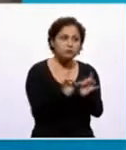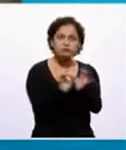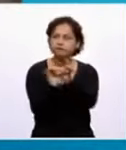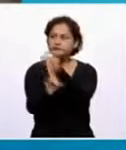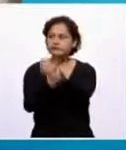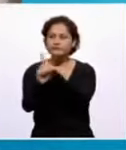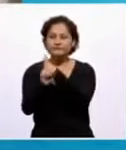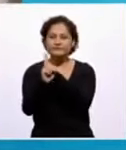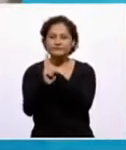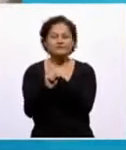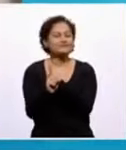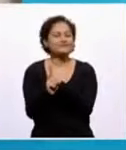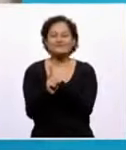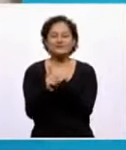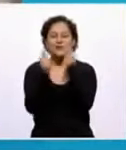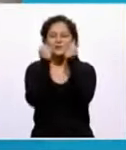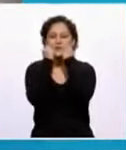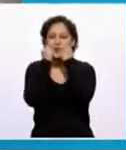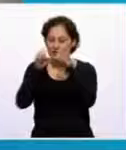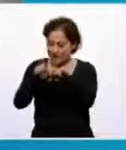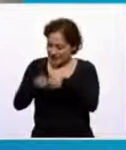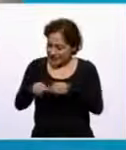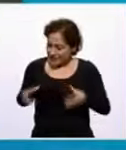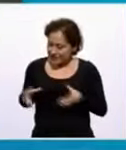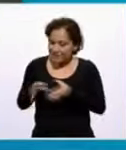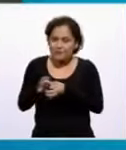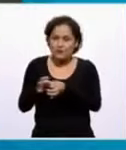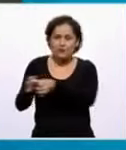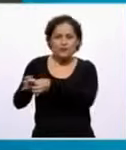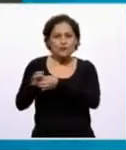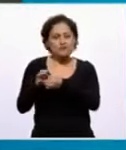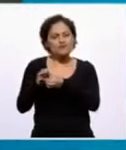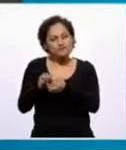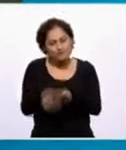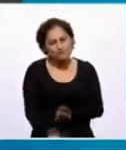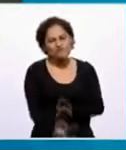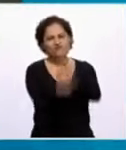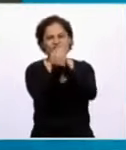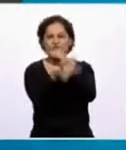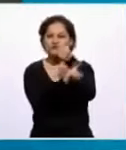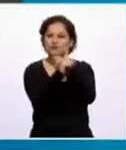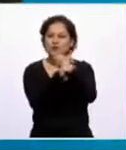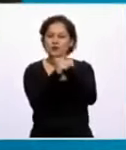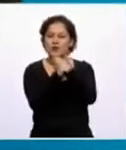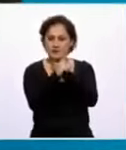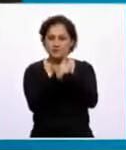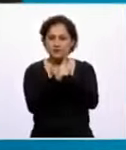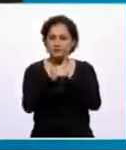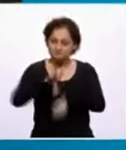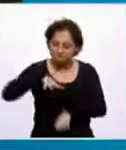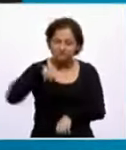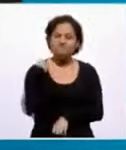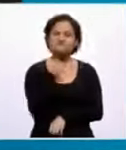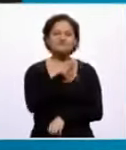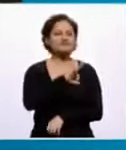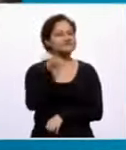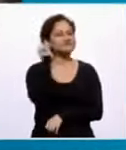está unido, nunca abandona. Porque siempre se puede remontar.